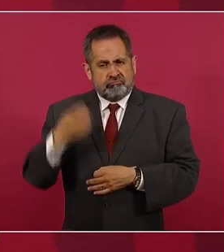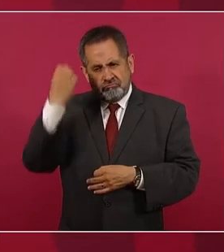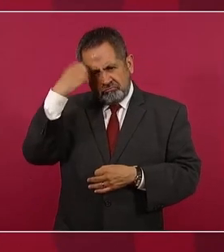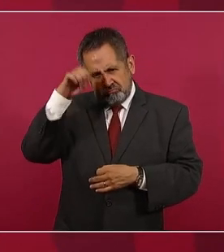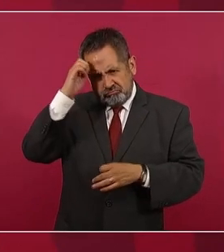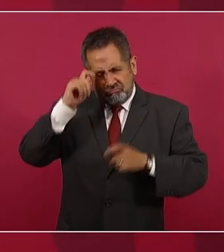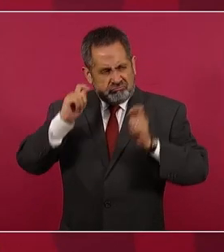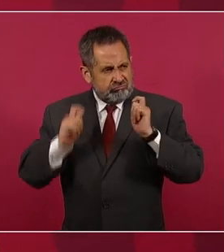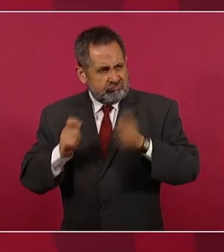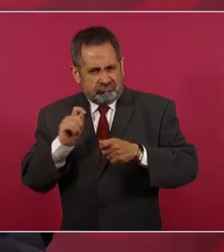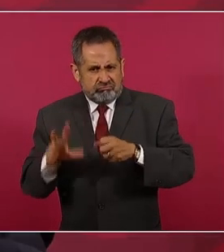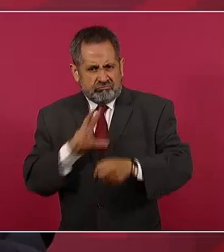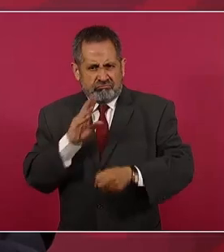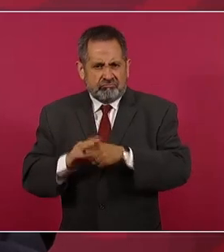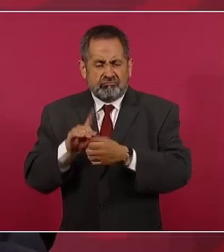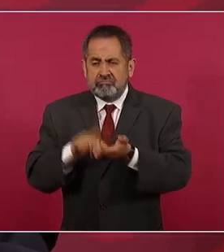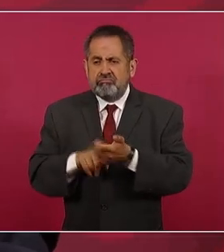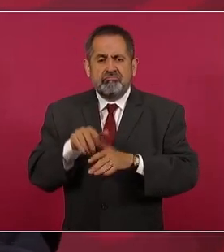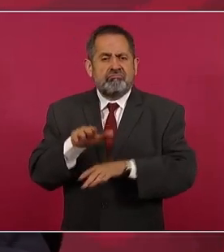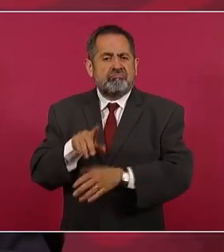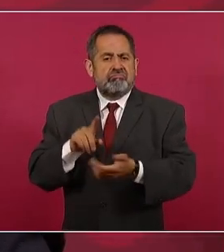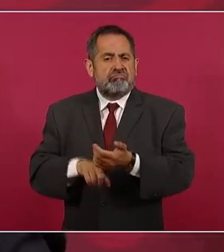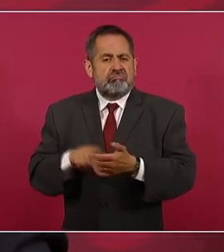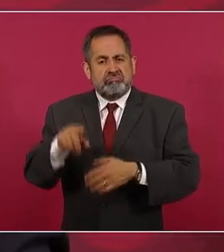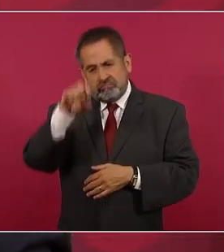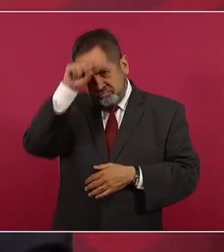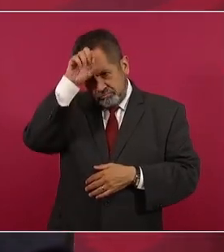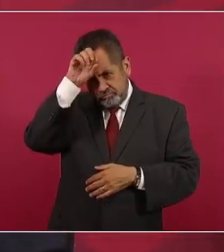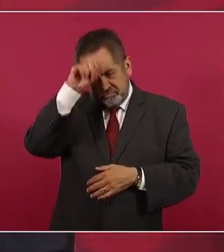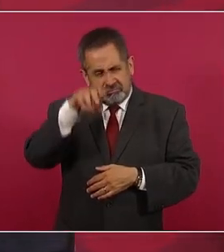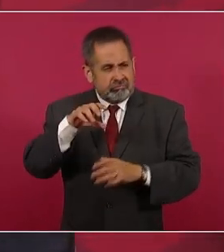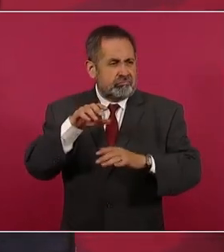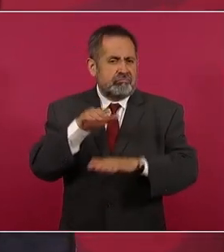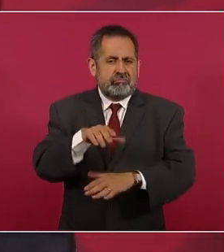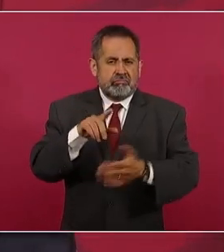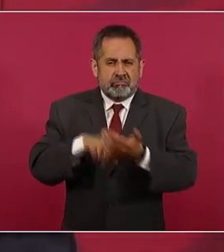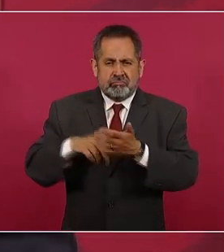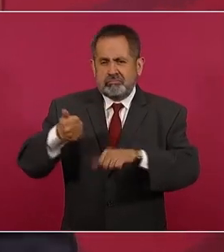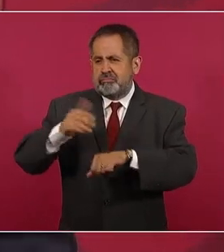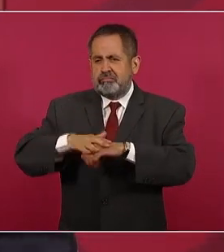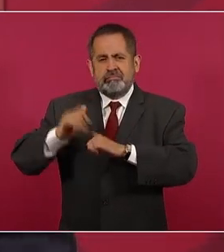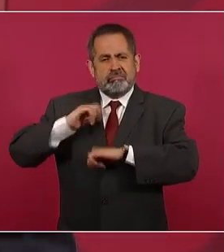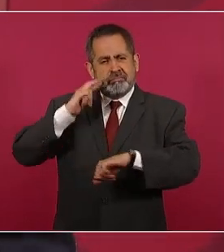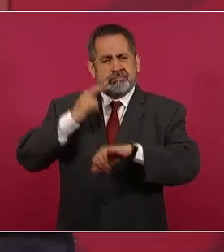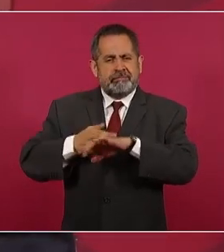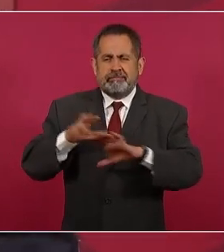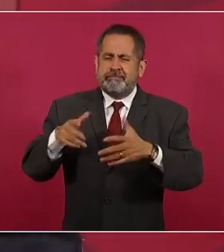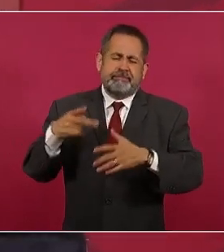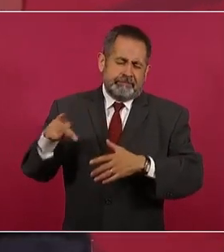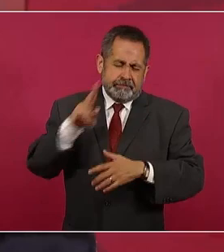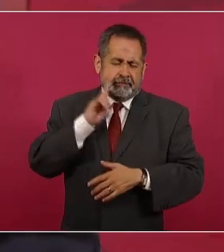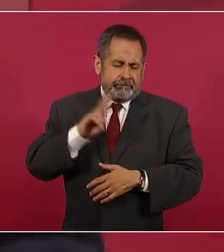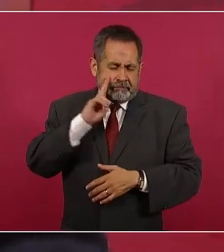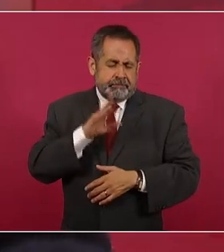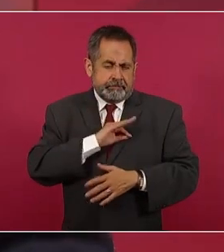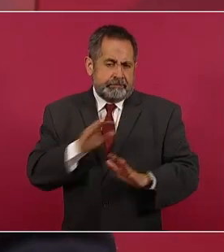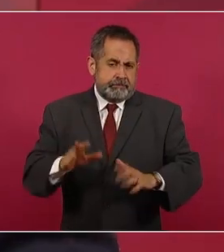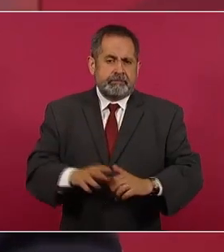expertos en la cuestión minera o en la administración pública.